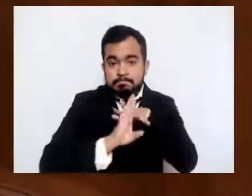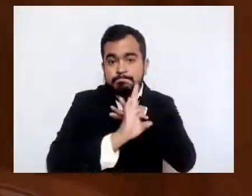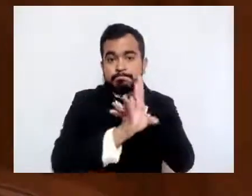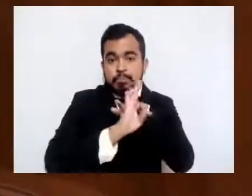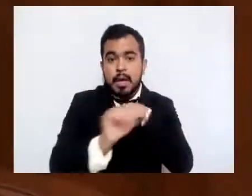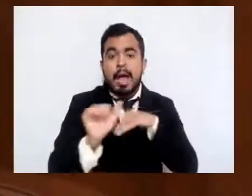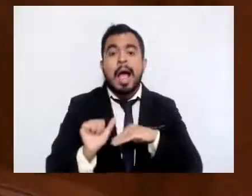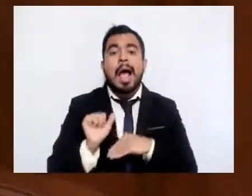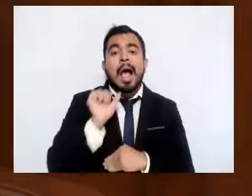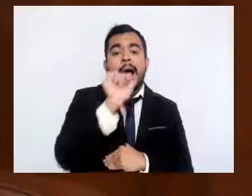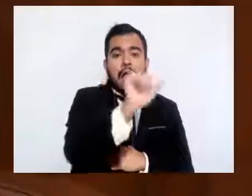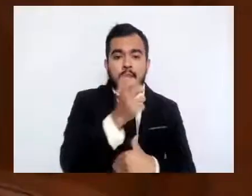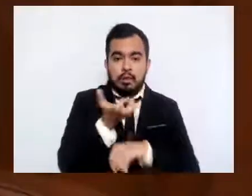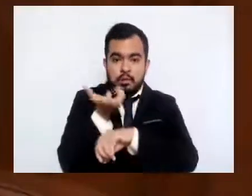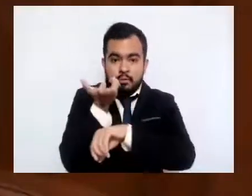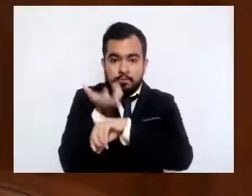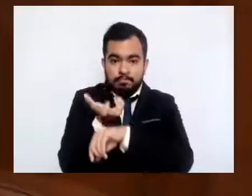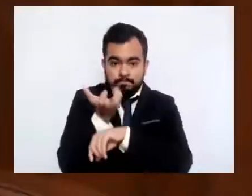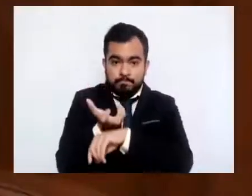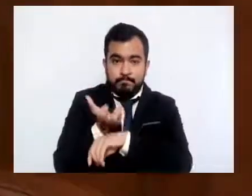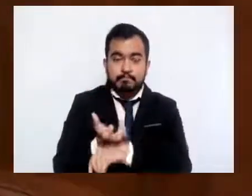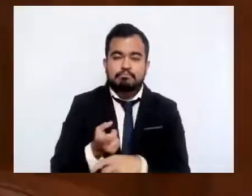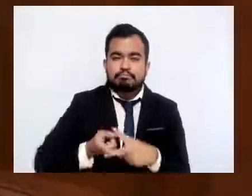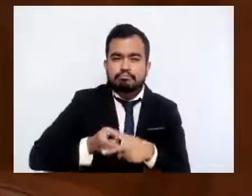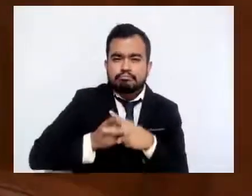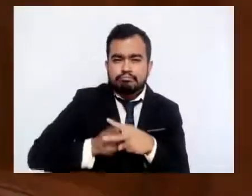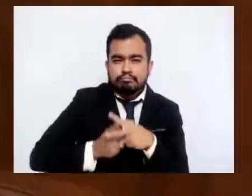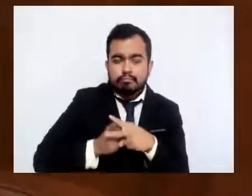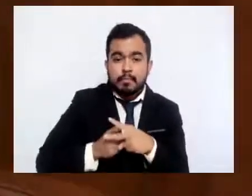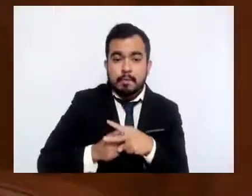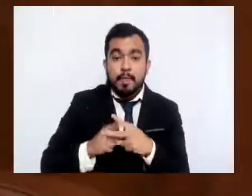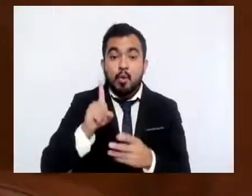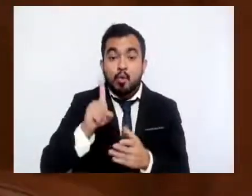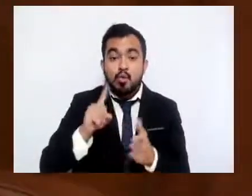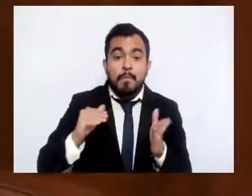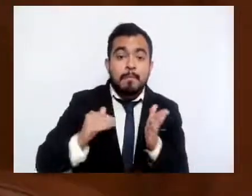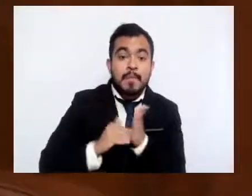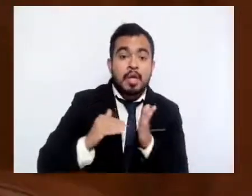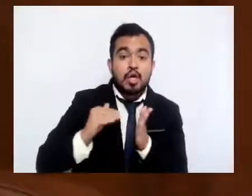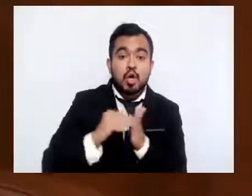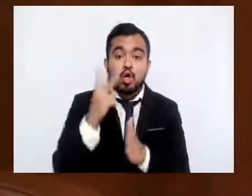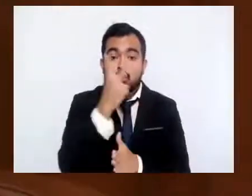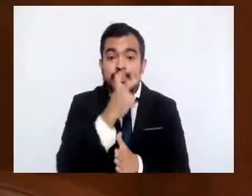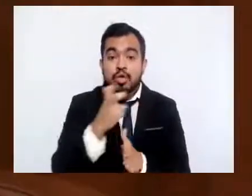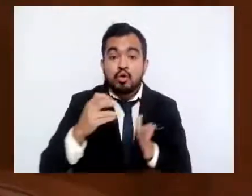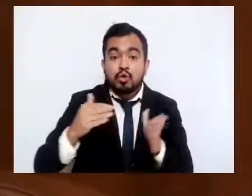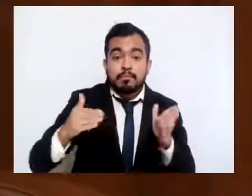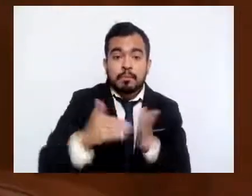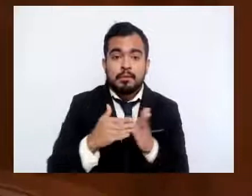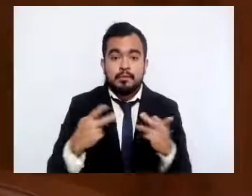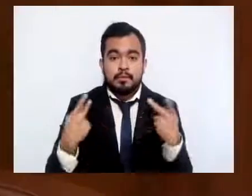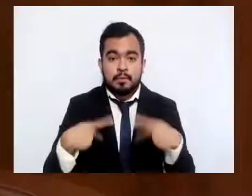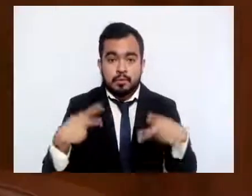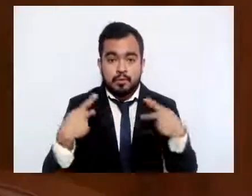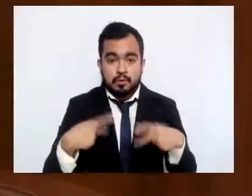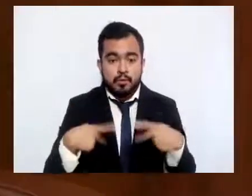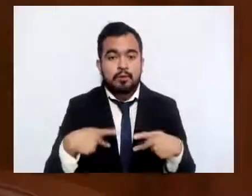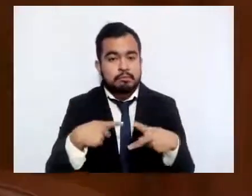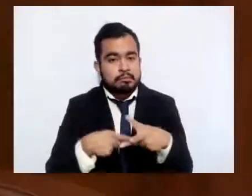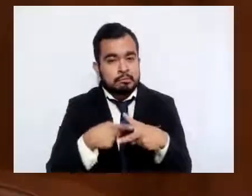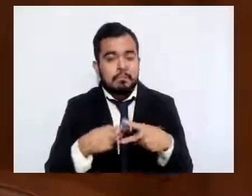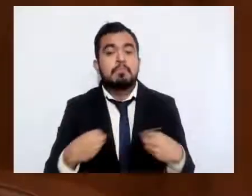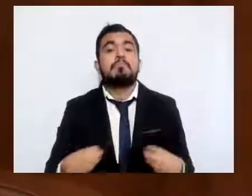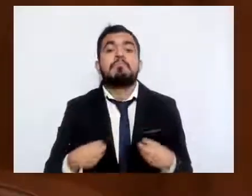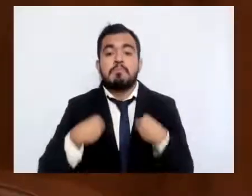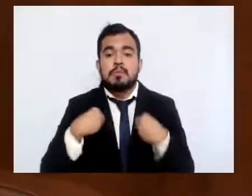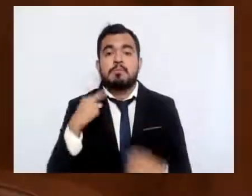estima que más de 1.200.000 mexiquenses están viviendo en ese país. La tradición